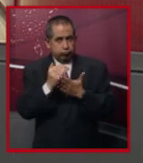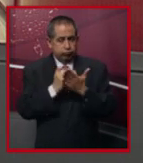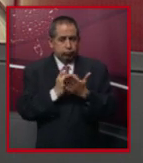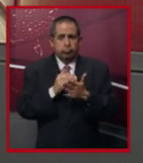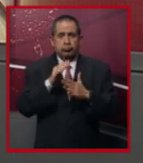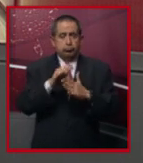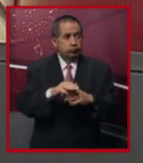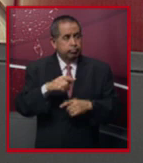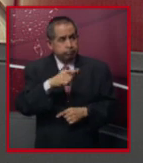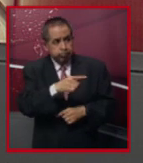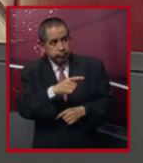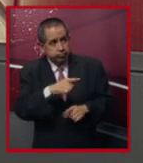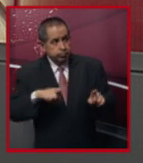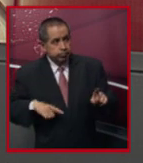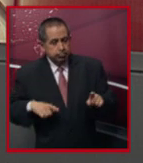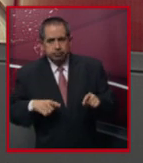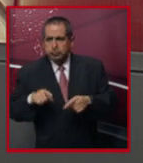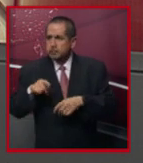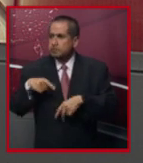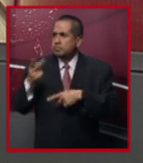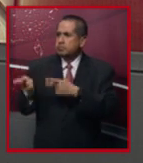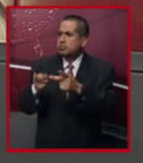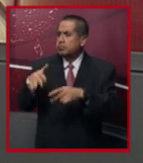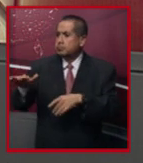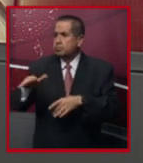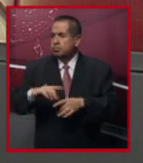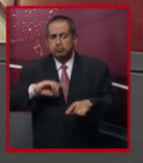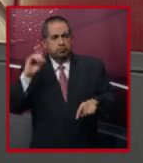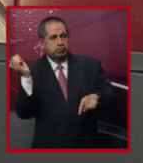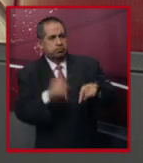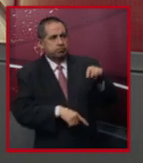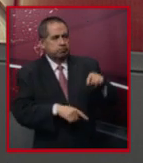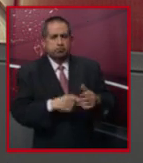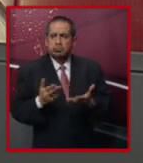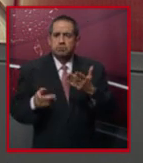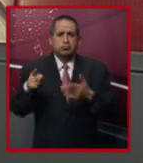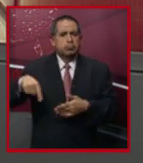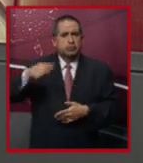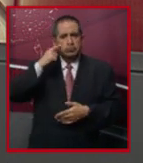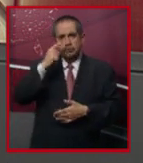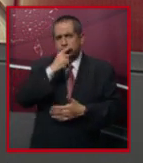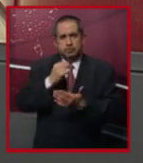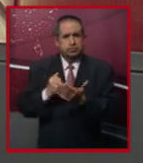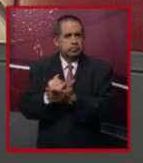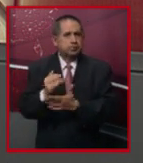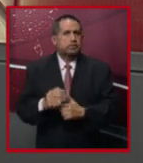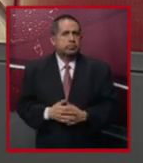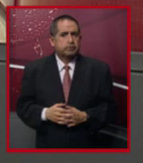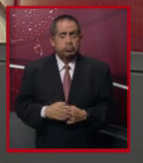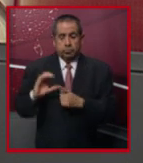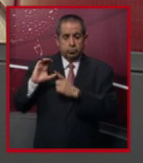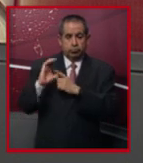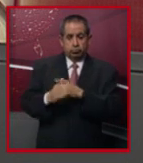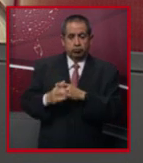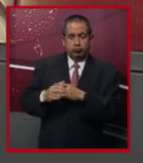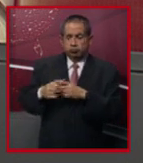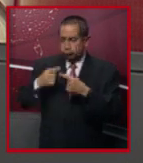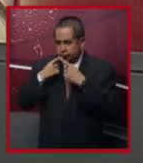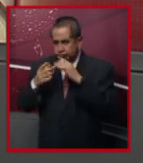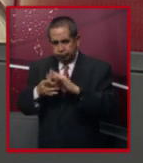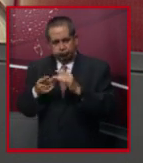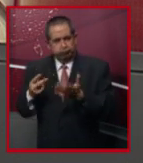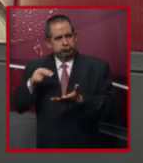de revocación de mandato y consulta popular. Fue la presidenta de la Comisión Dictaminadora quien fundamentó en tribuna